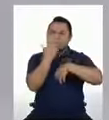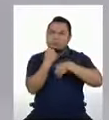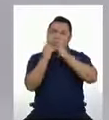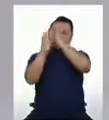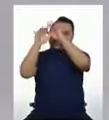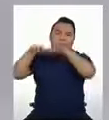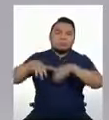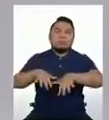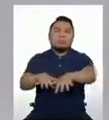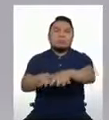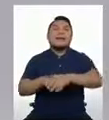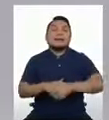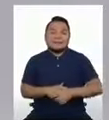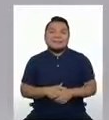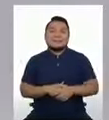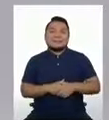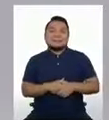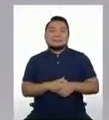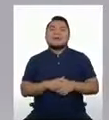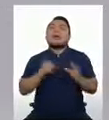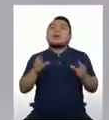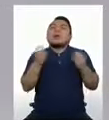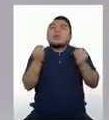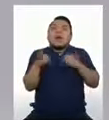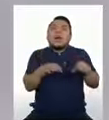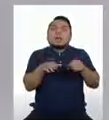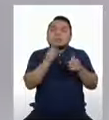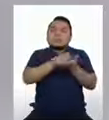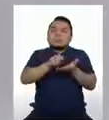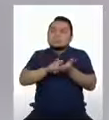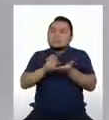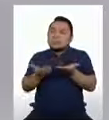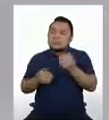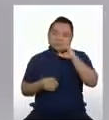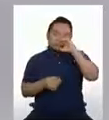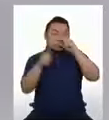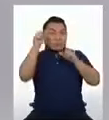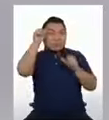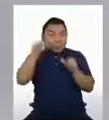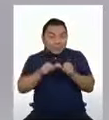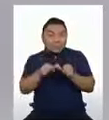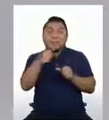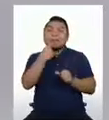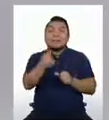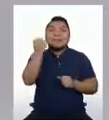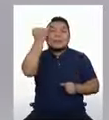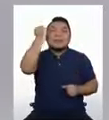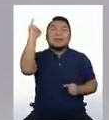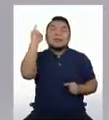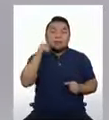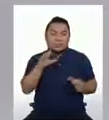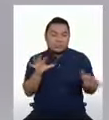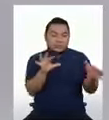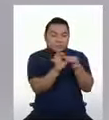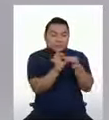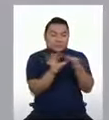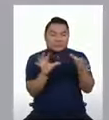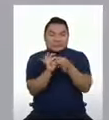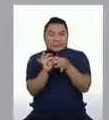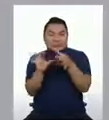un párrafo del texto. ¿Y cómo podemos hacer eso, profesora? ¿Recuerdan que les dije que las ideas debían